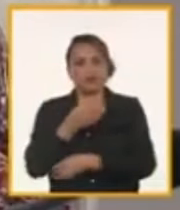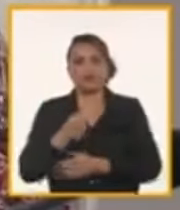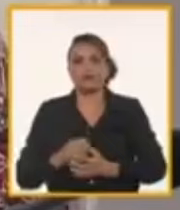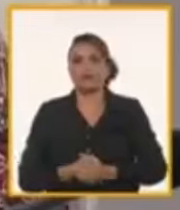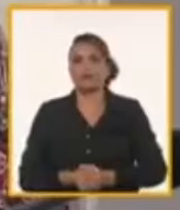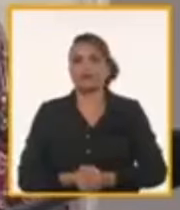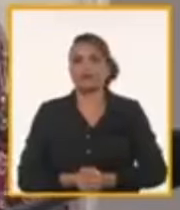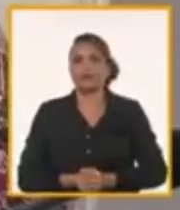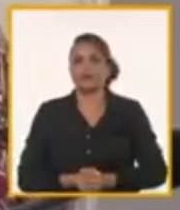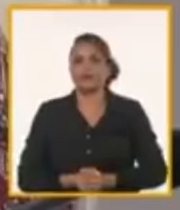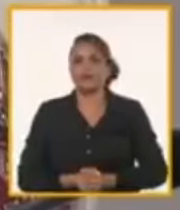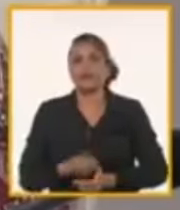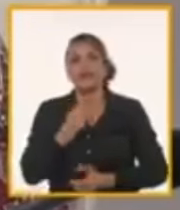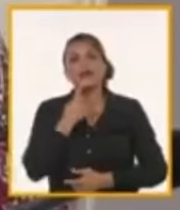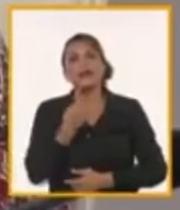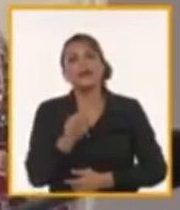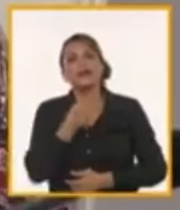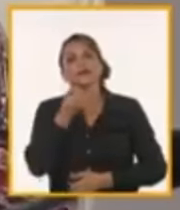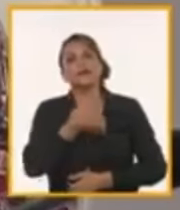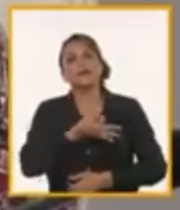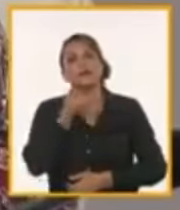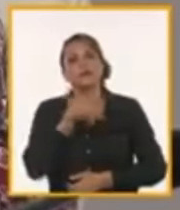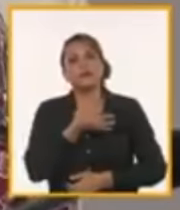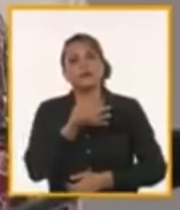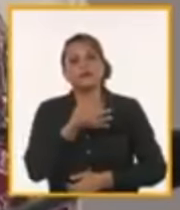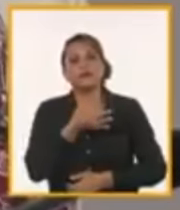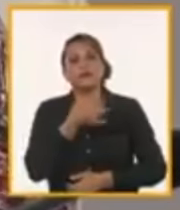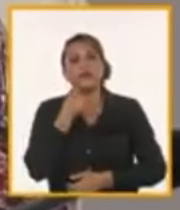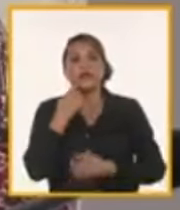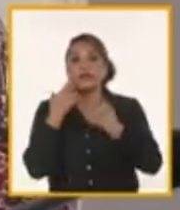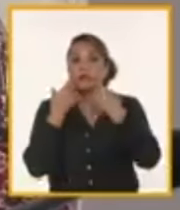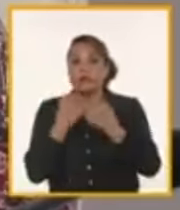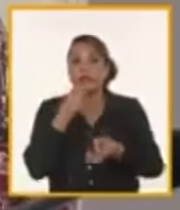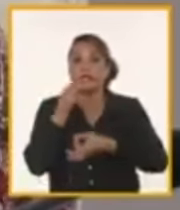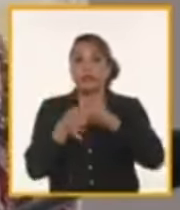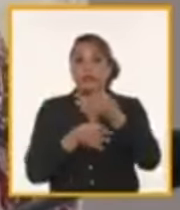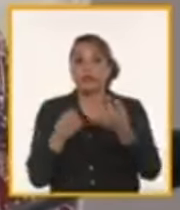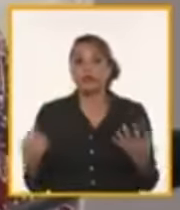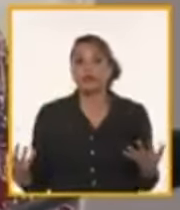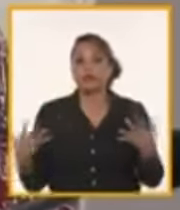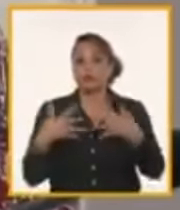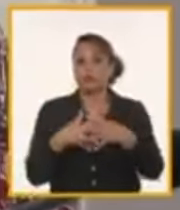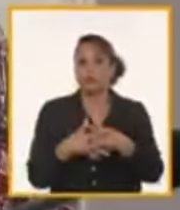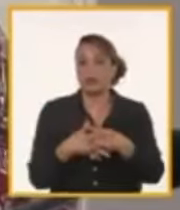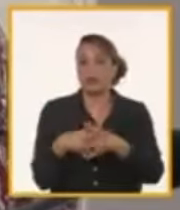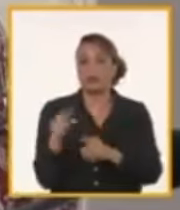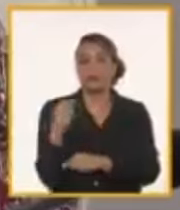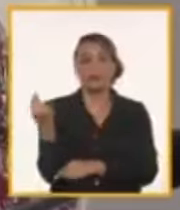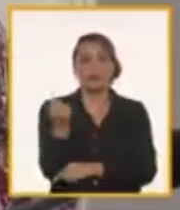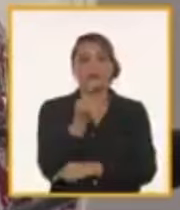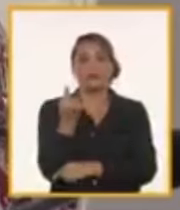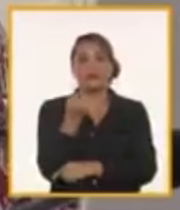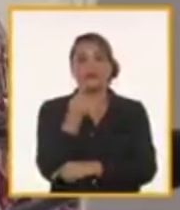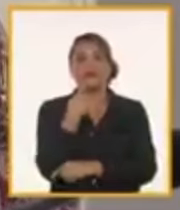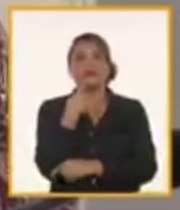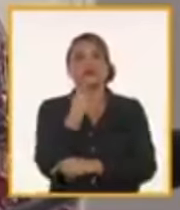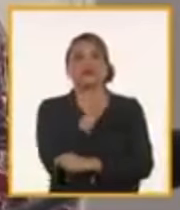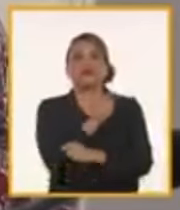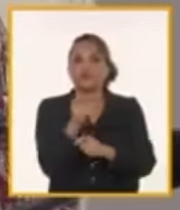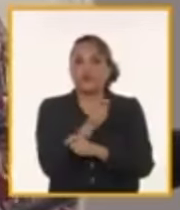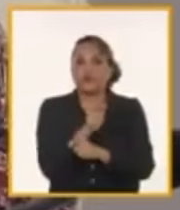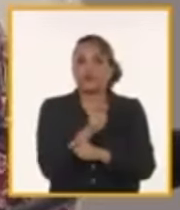acción combinada de muchos factores pero particularmente eh la nuestro claustro nuestros profesores nuestros